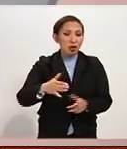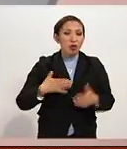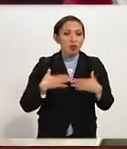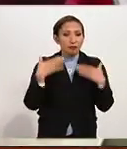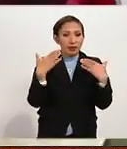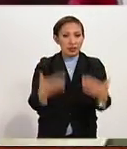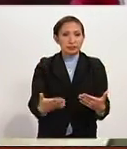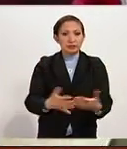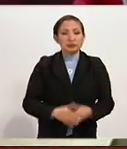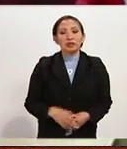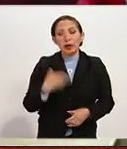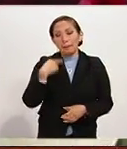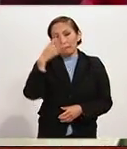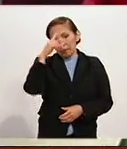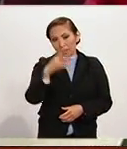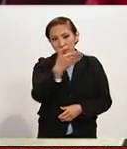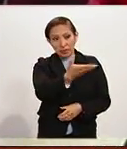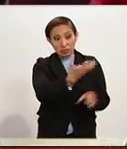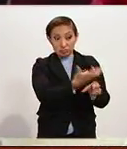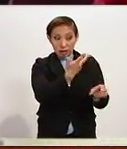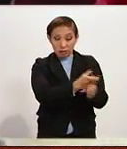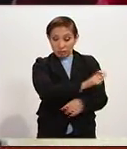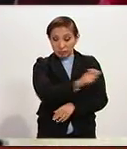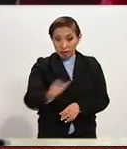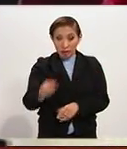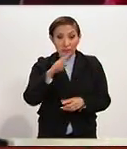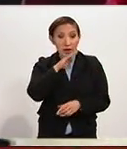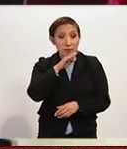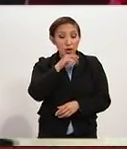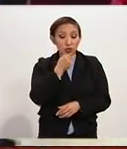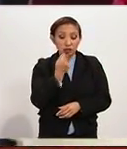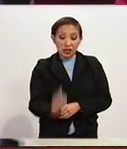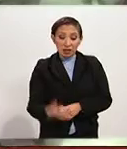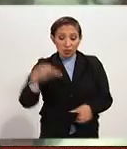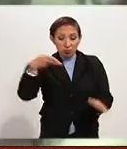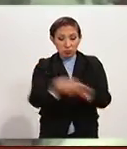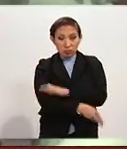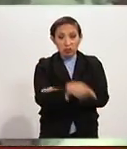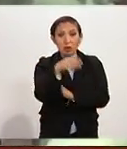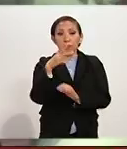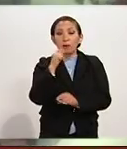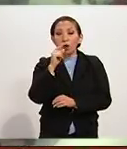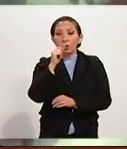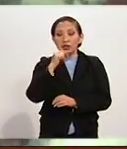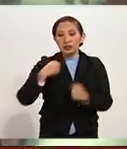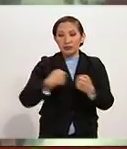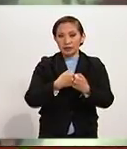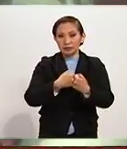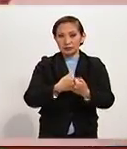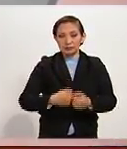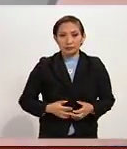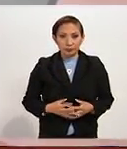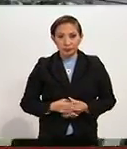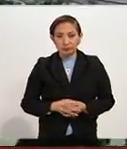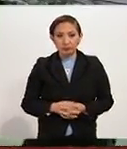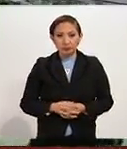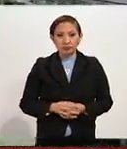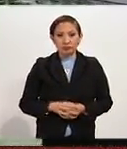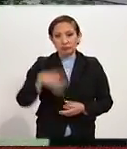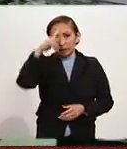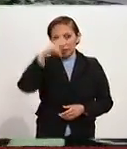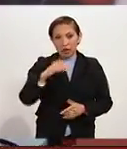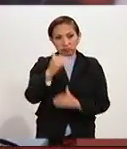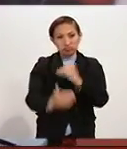confianza. México pide a Estados Unidos que indemnice a la madre de un menor asesinado por la patrulla fronteriza.